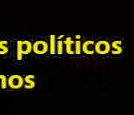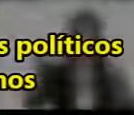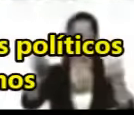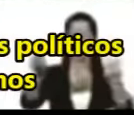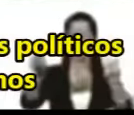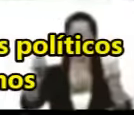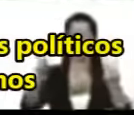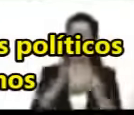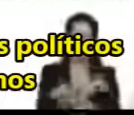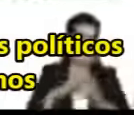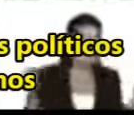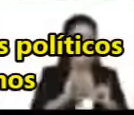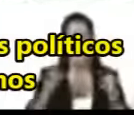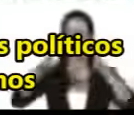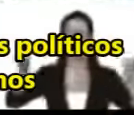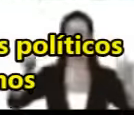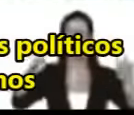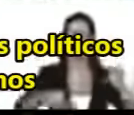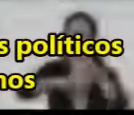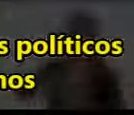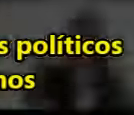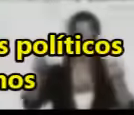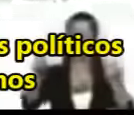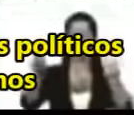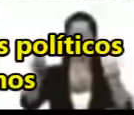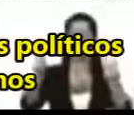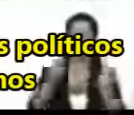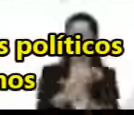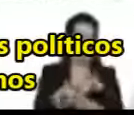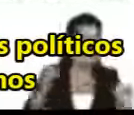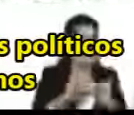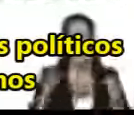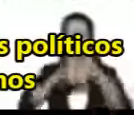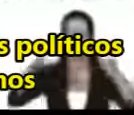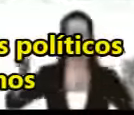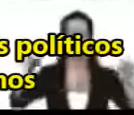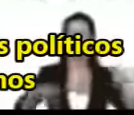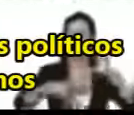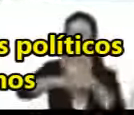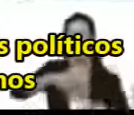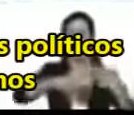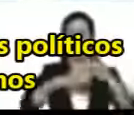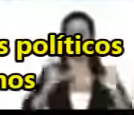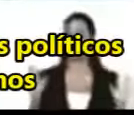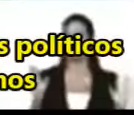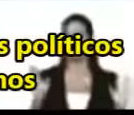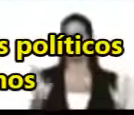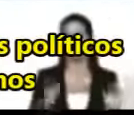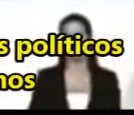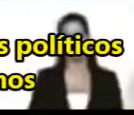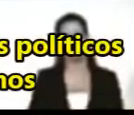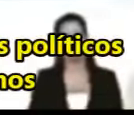continente. Se acabaría la paz de este continente. Se acabaría la paz de este continente.